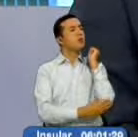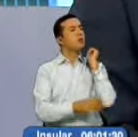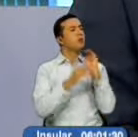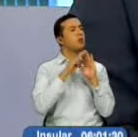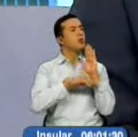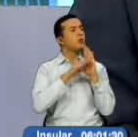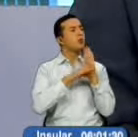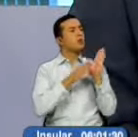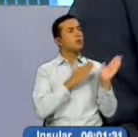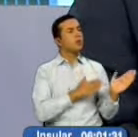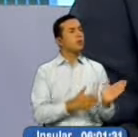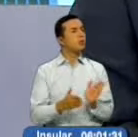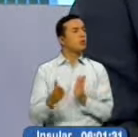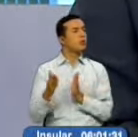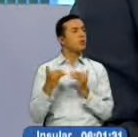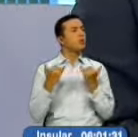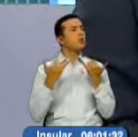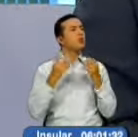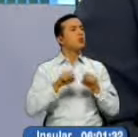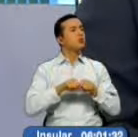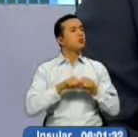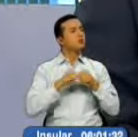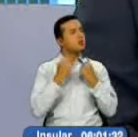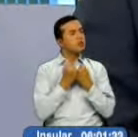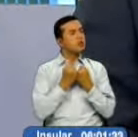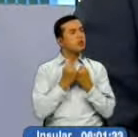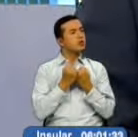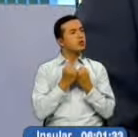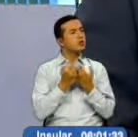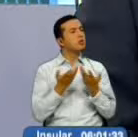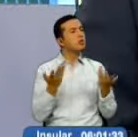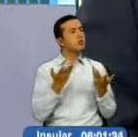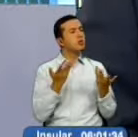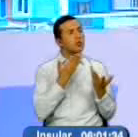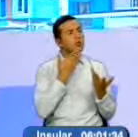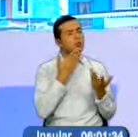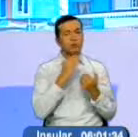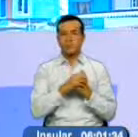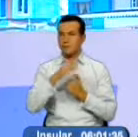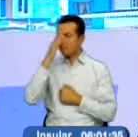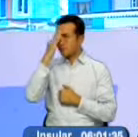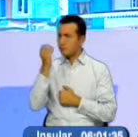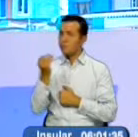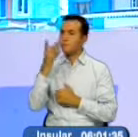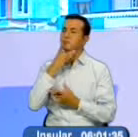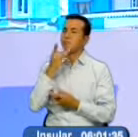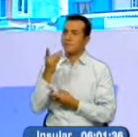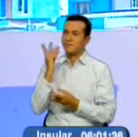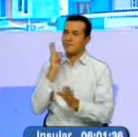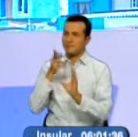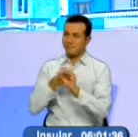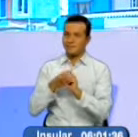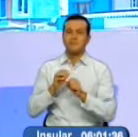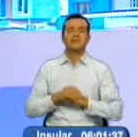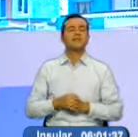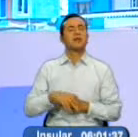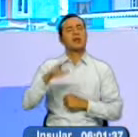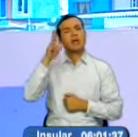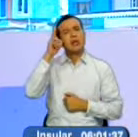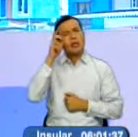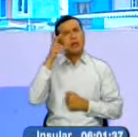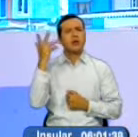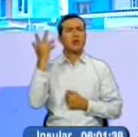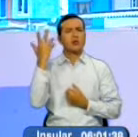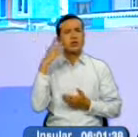generar esta movilidad social, esta inclusión económica? Carlos, buenos días, un gusto estar en el programa. Creo que cuando uno examina